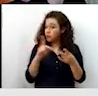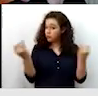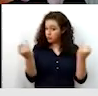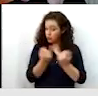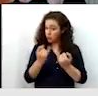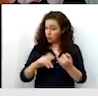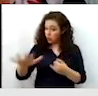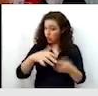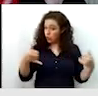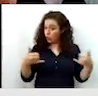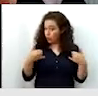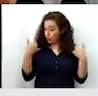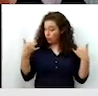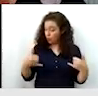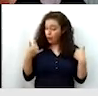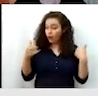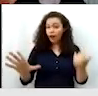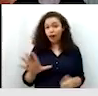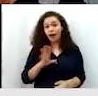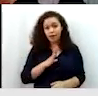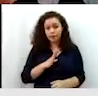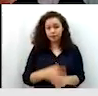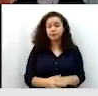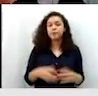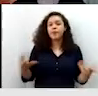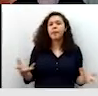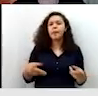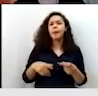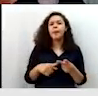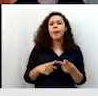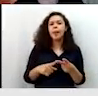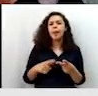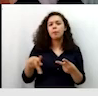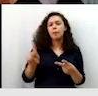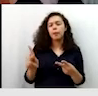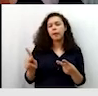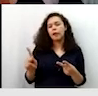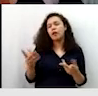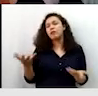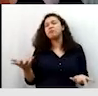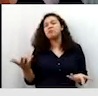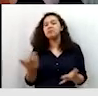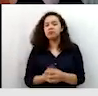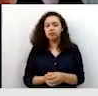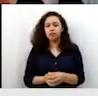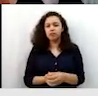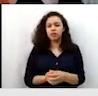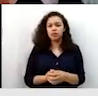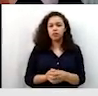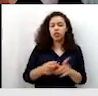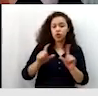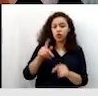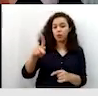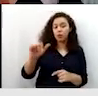población mucho más joven. En este caso, pero aquí vamos a llamarlo así, de que su páncreas está funcionando, pero ya no está